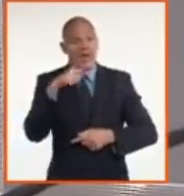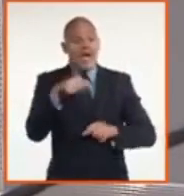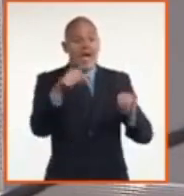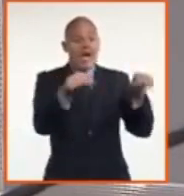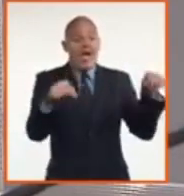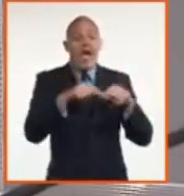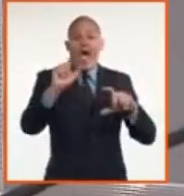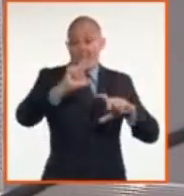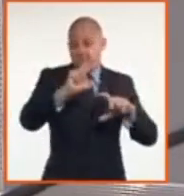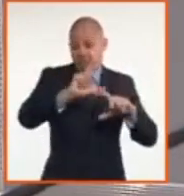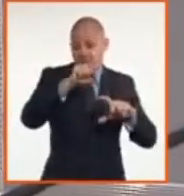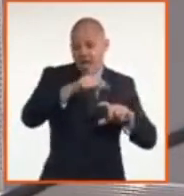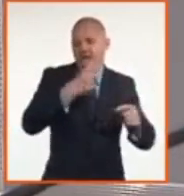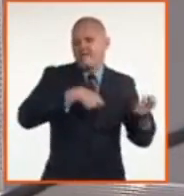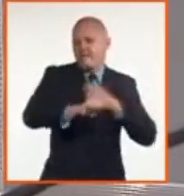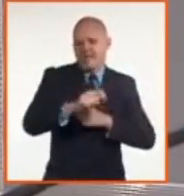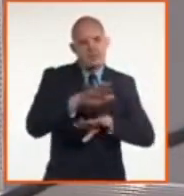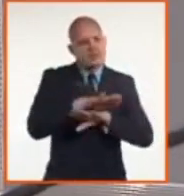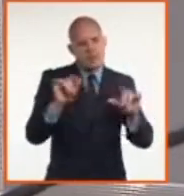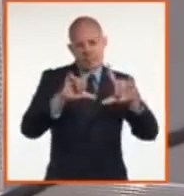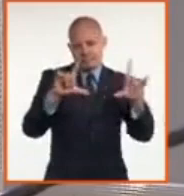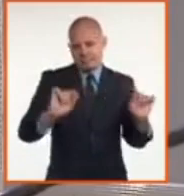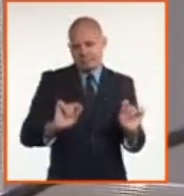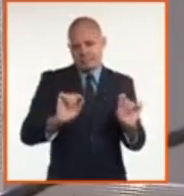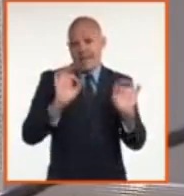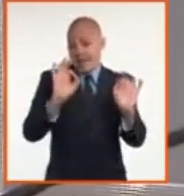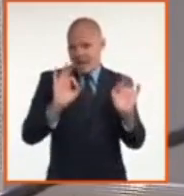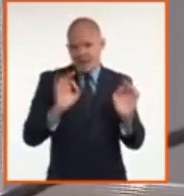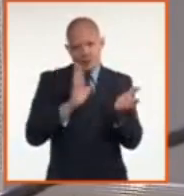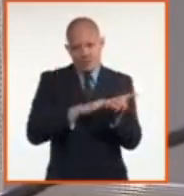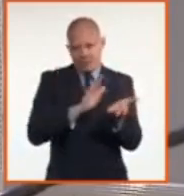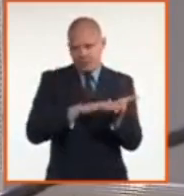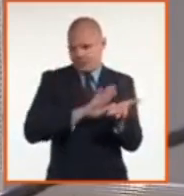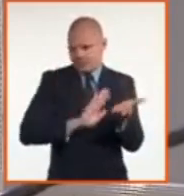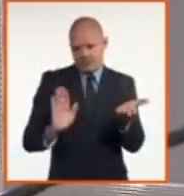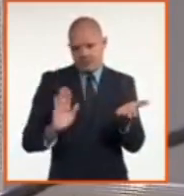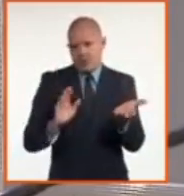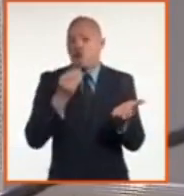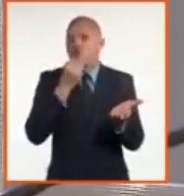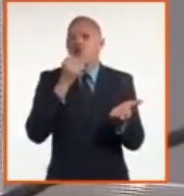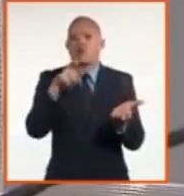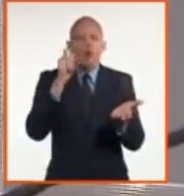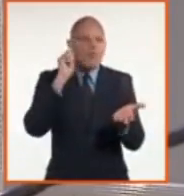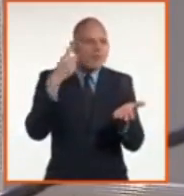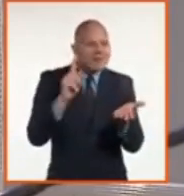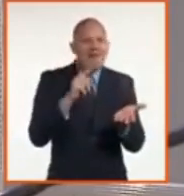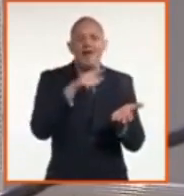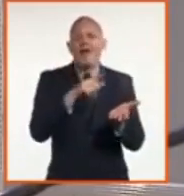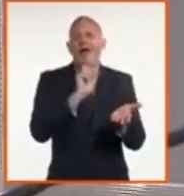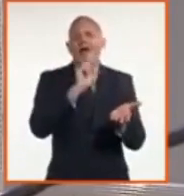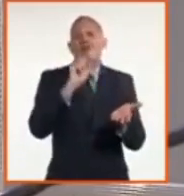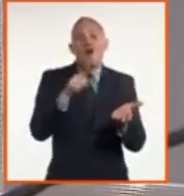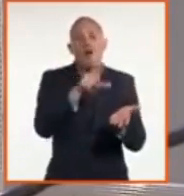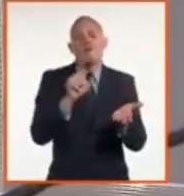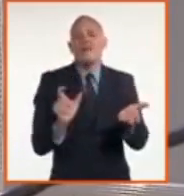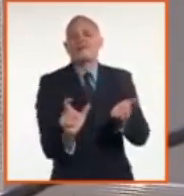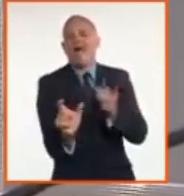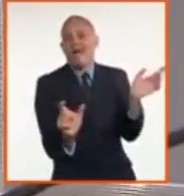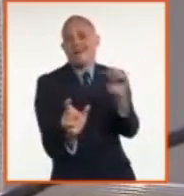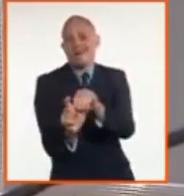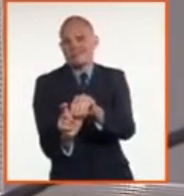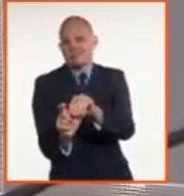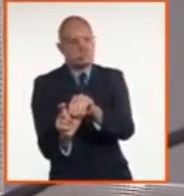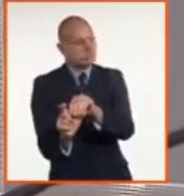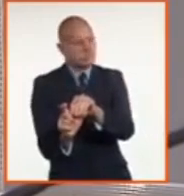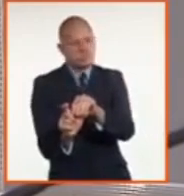persona va a cadeca compra una divisa por supuesto es diferente de dólar porque no se puede depositar y cons y quiere que